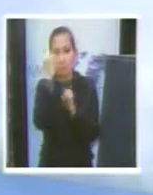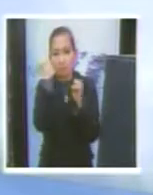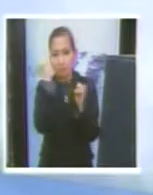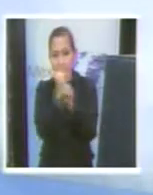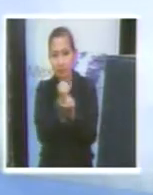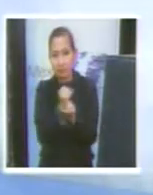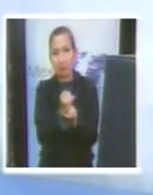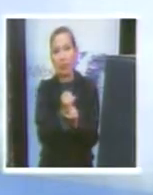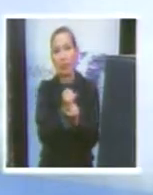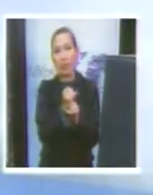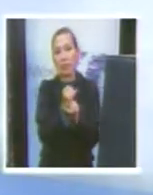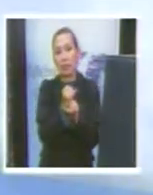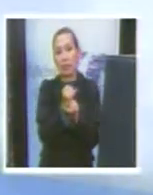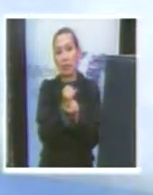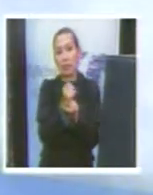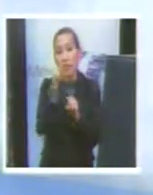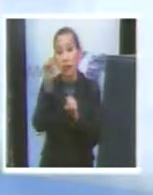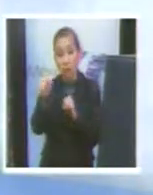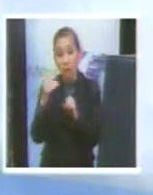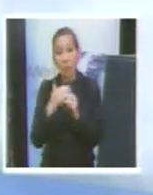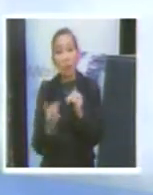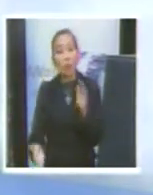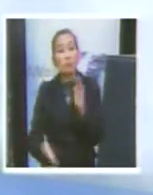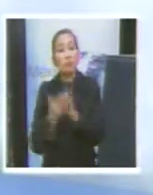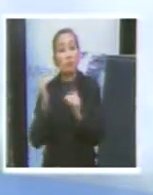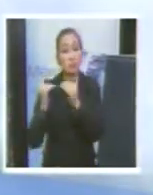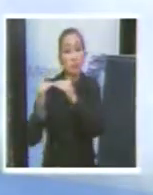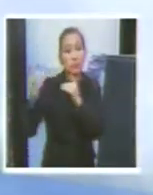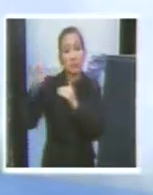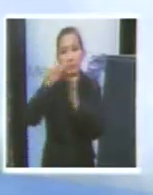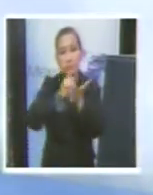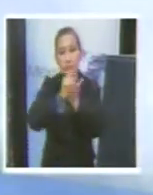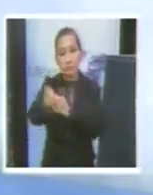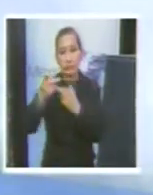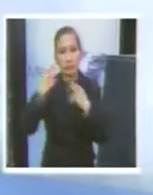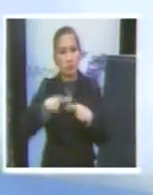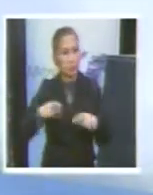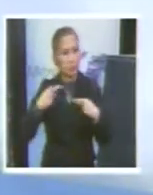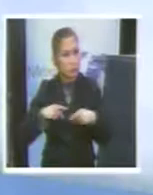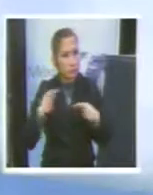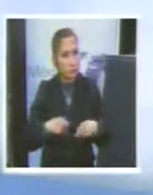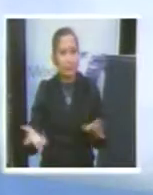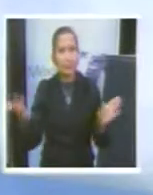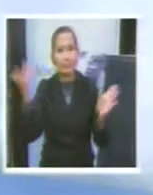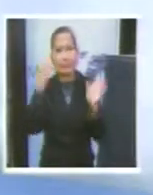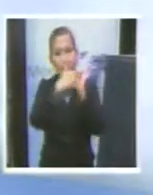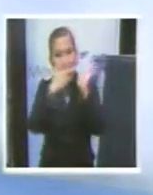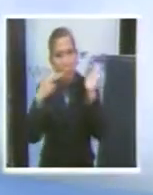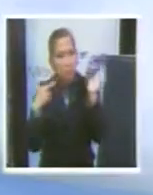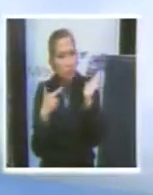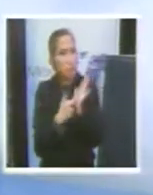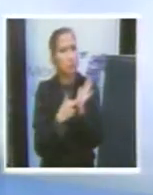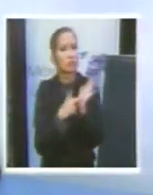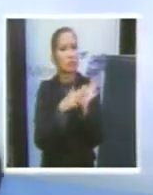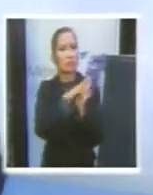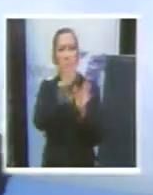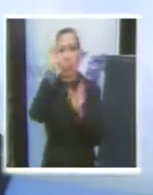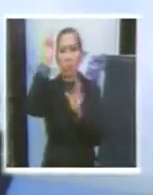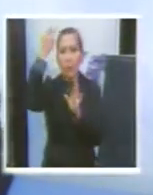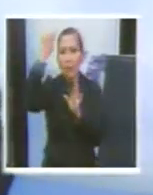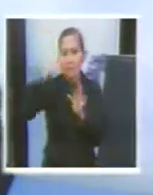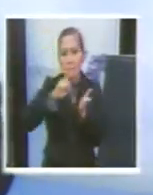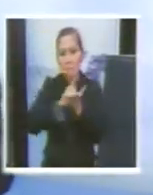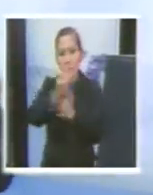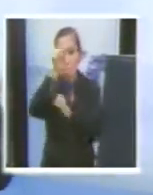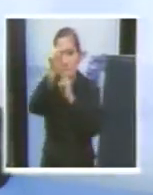internacional, en la avanzada de la construcción del derecho de gentes, de los principios universales de